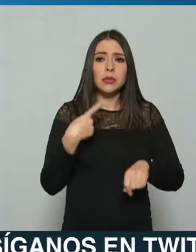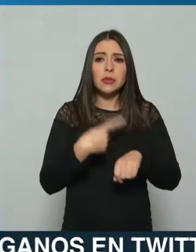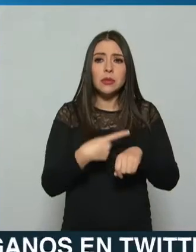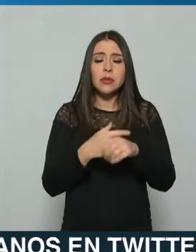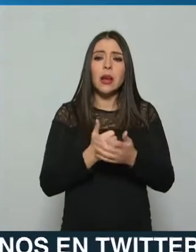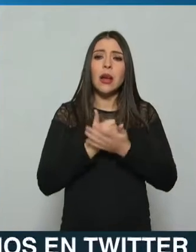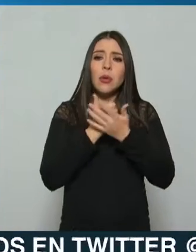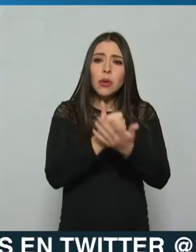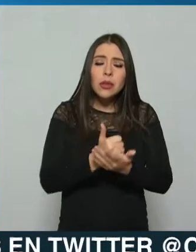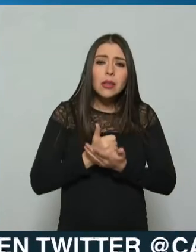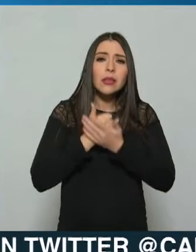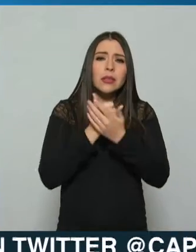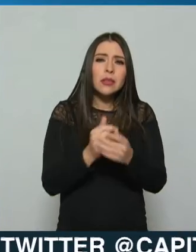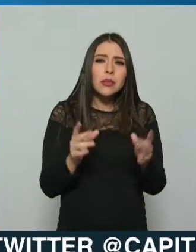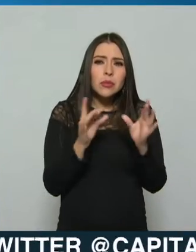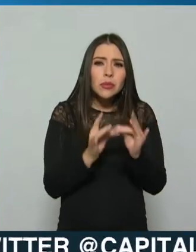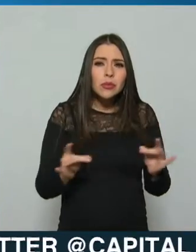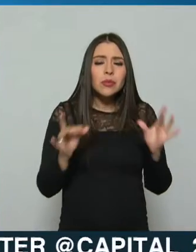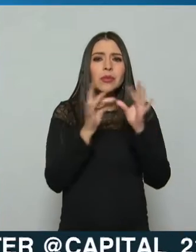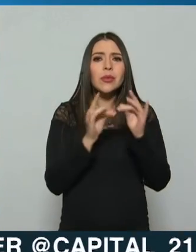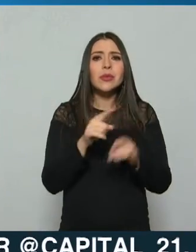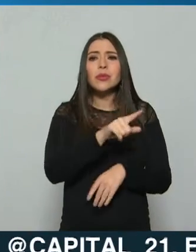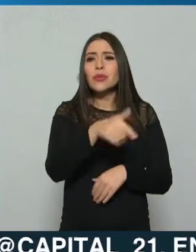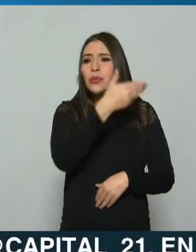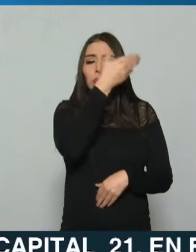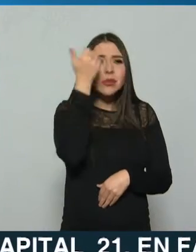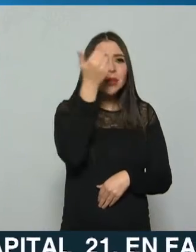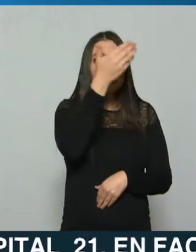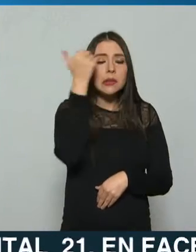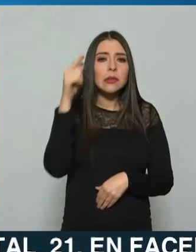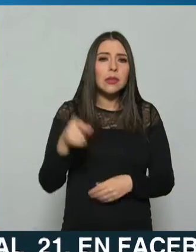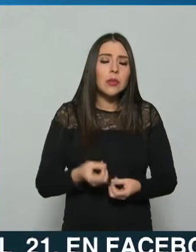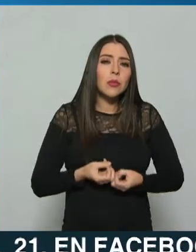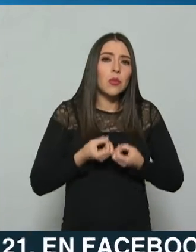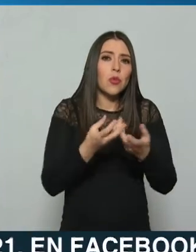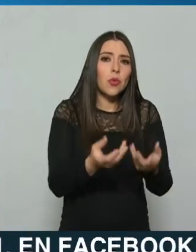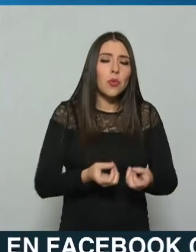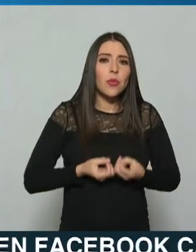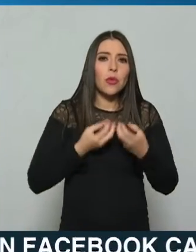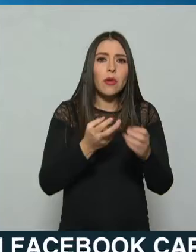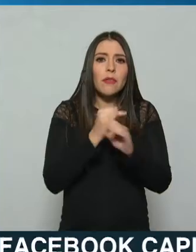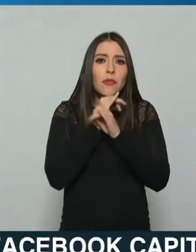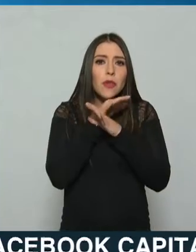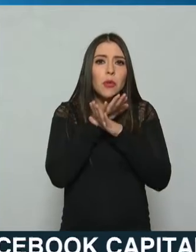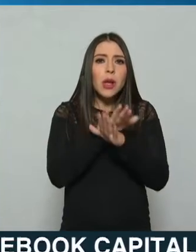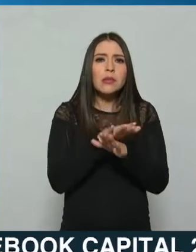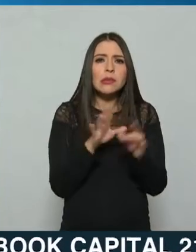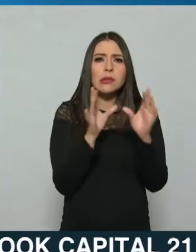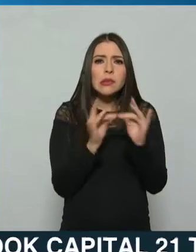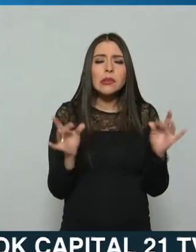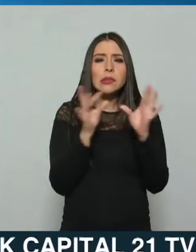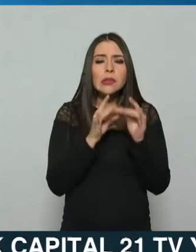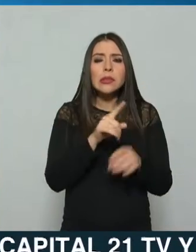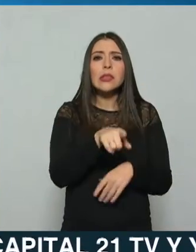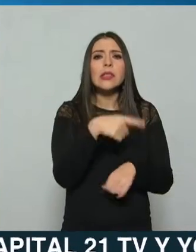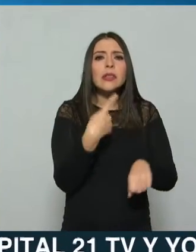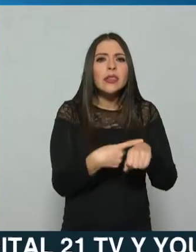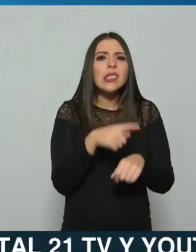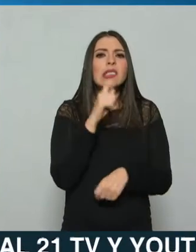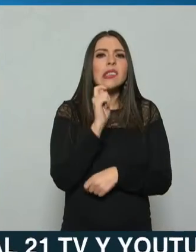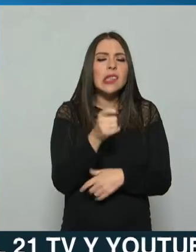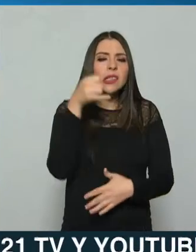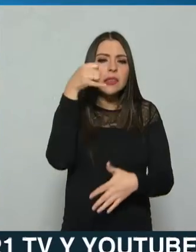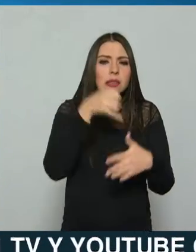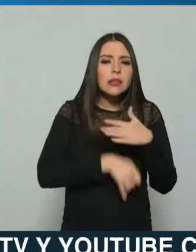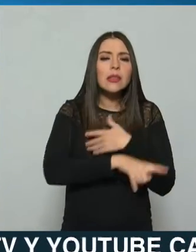ayudamos mucho con el tema de la información que deben de tener acerca de su enfermedad y qué es lo que deben de hacer, ¿no? O